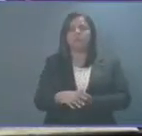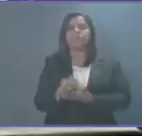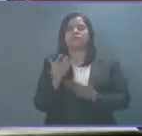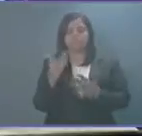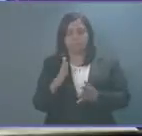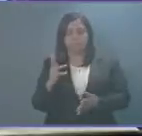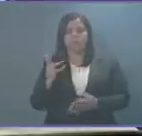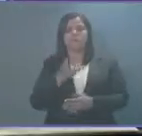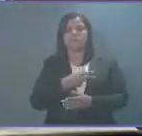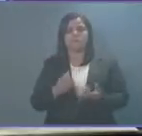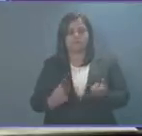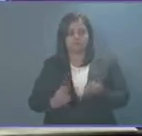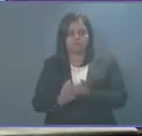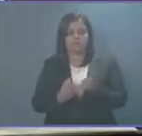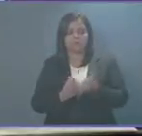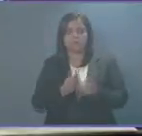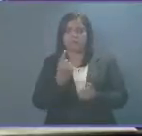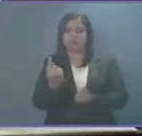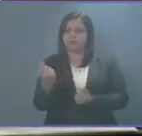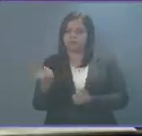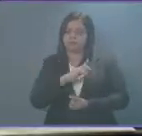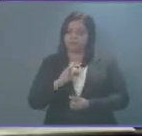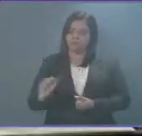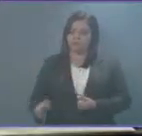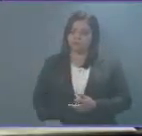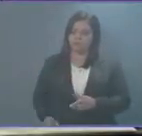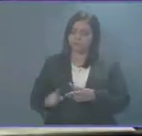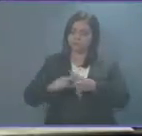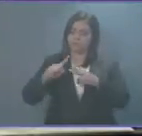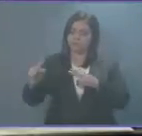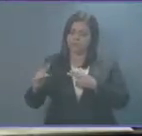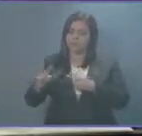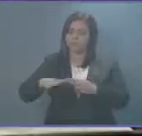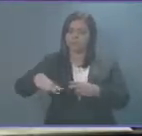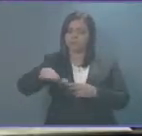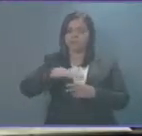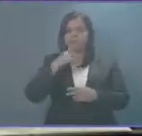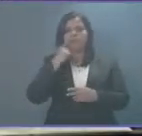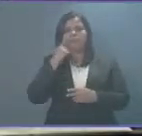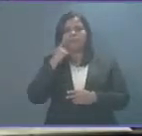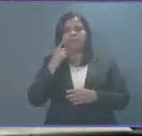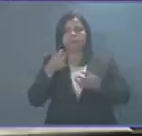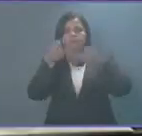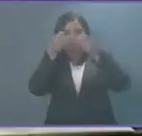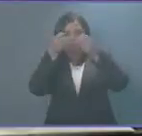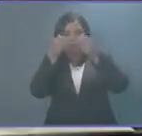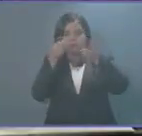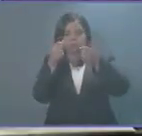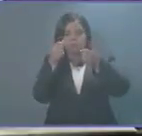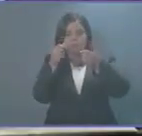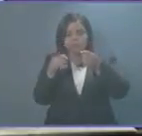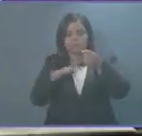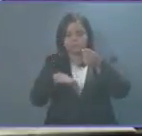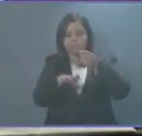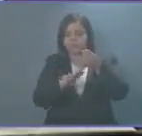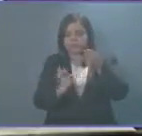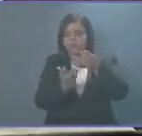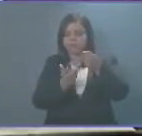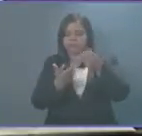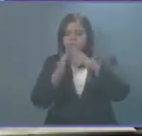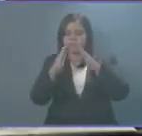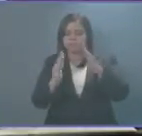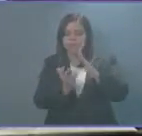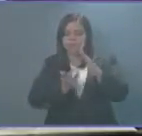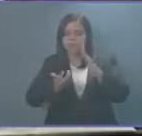estado acompañando a los migrantes salvadoreños en los centros de detención, en los albergues, y hemos conocido de